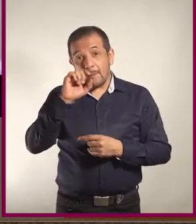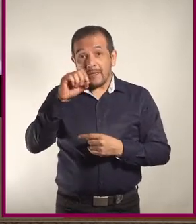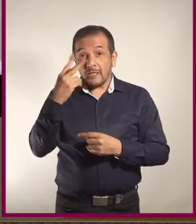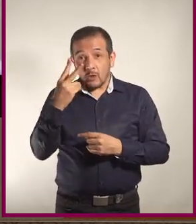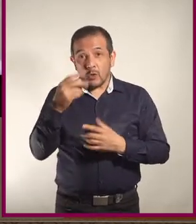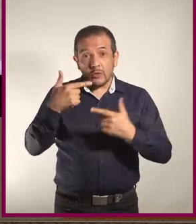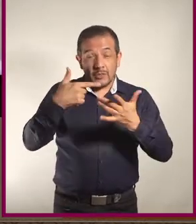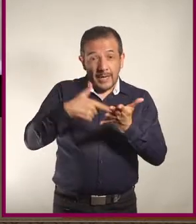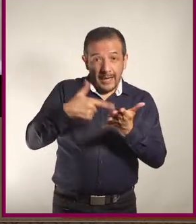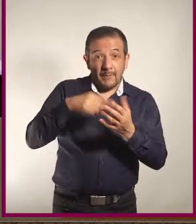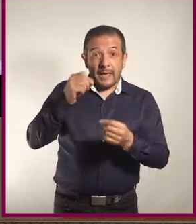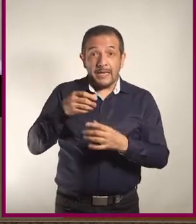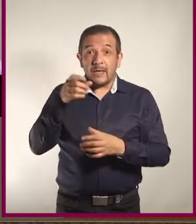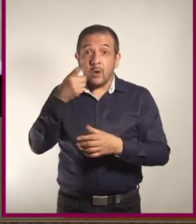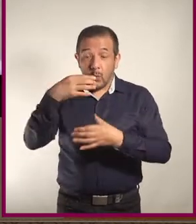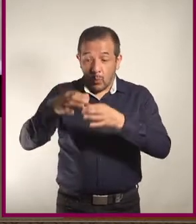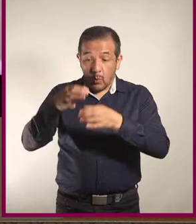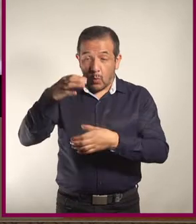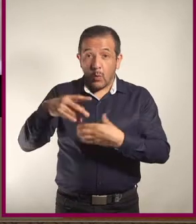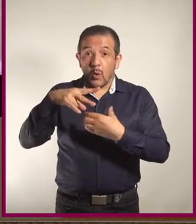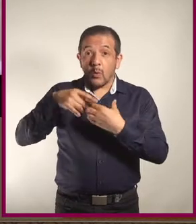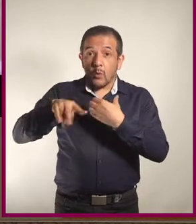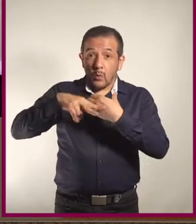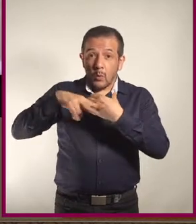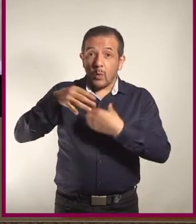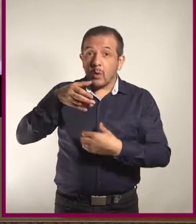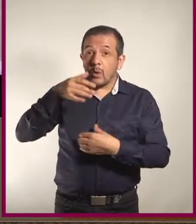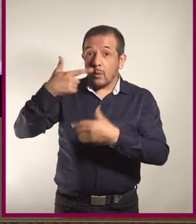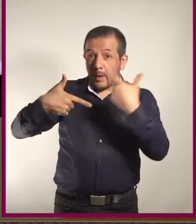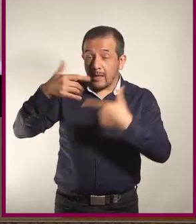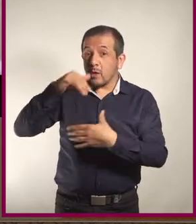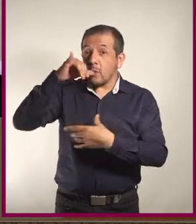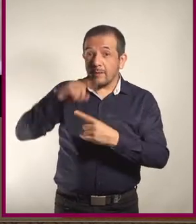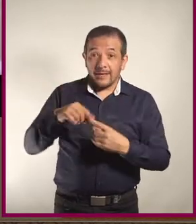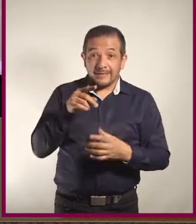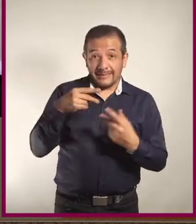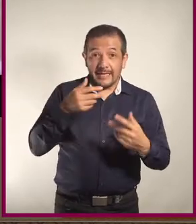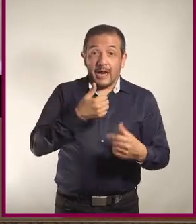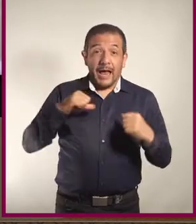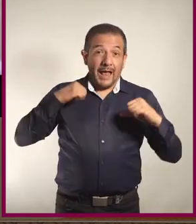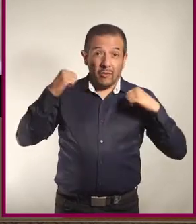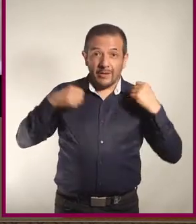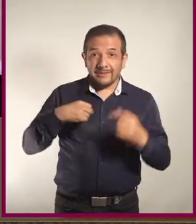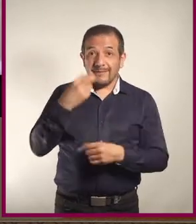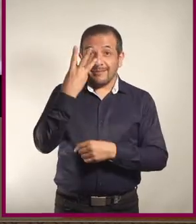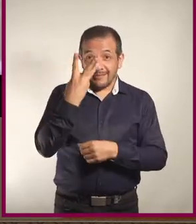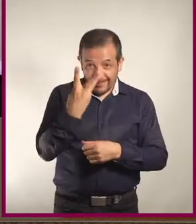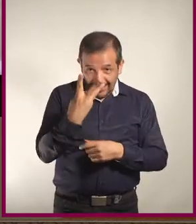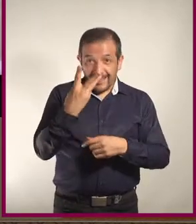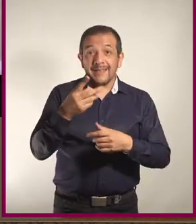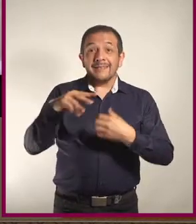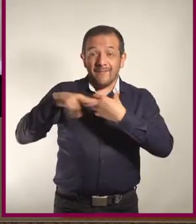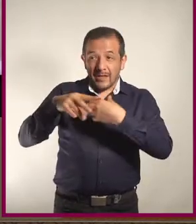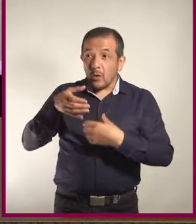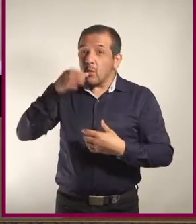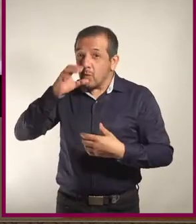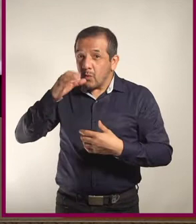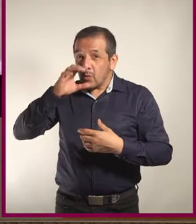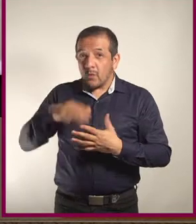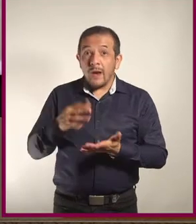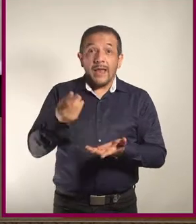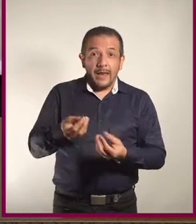gramos. Un vaso de leche contiene 8 gramos. Entonces, un adolescente que se consuma 3 vasos de leche al día, pues ya está